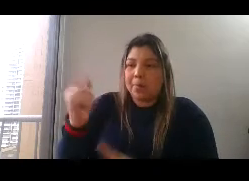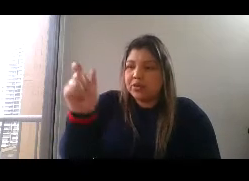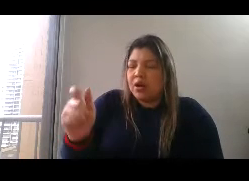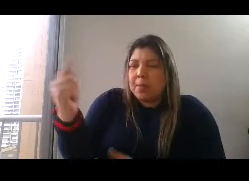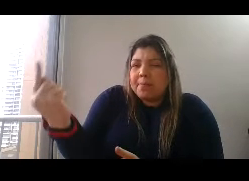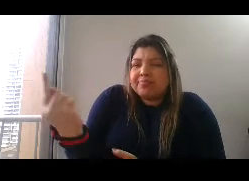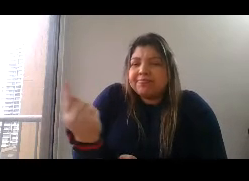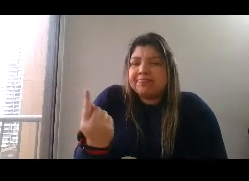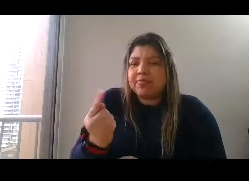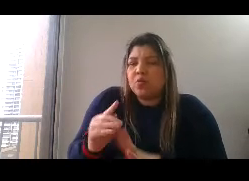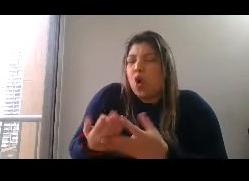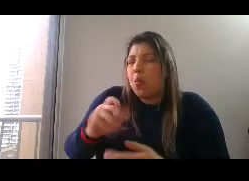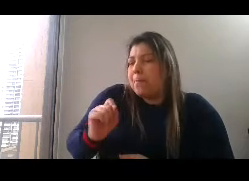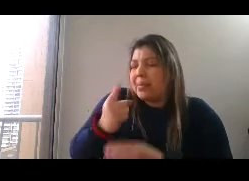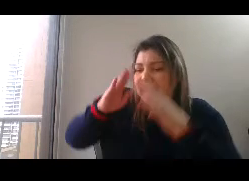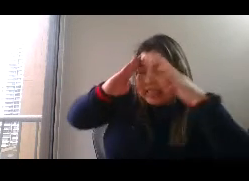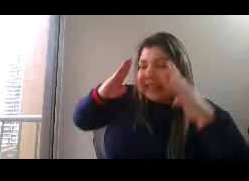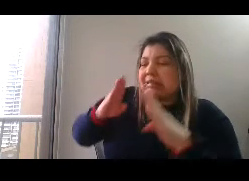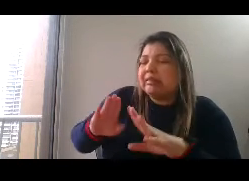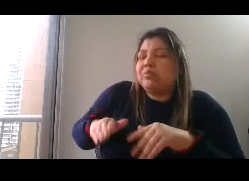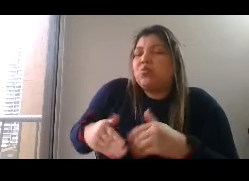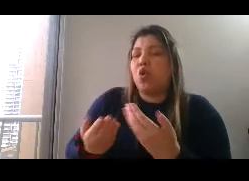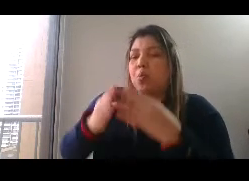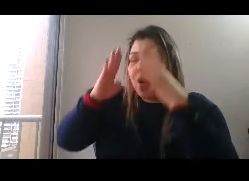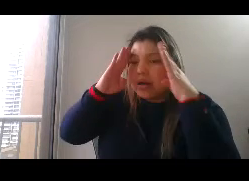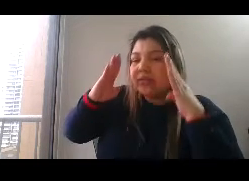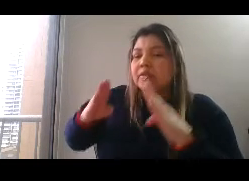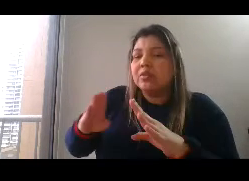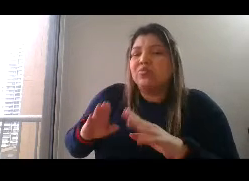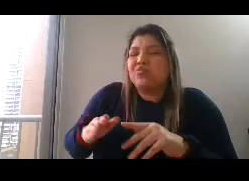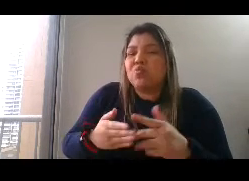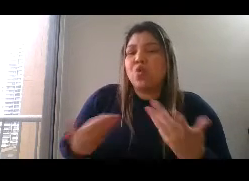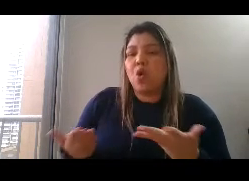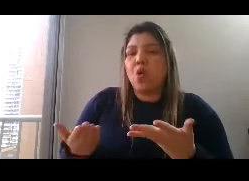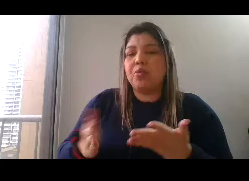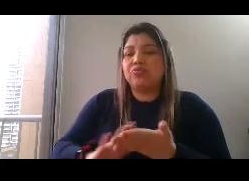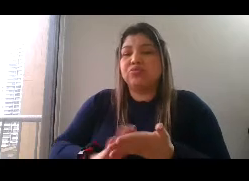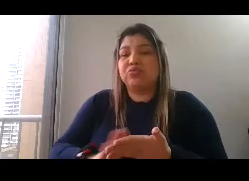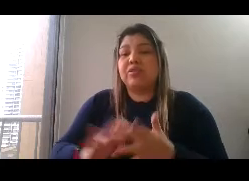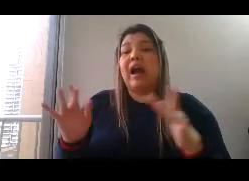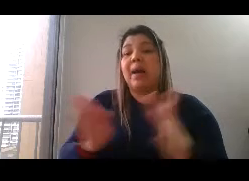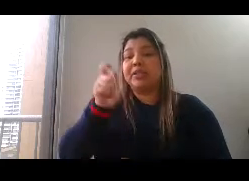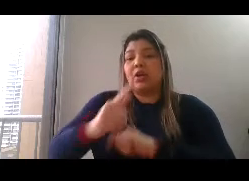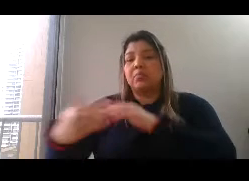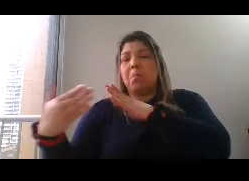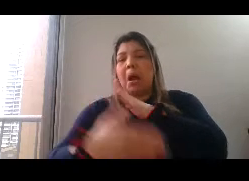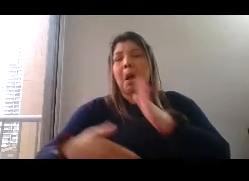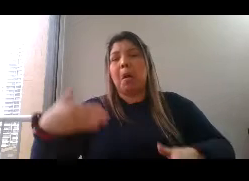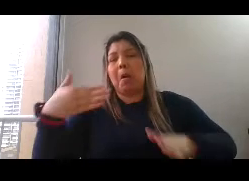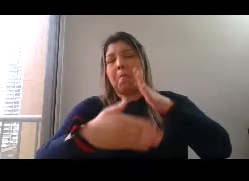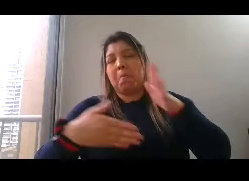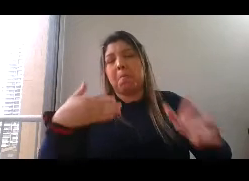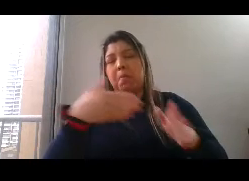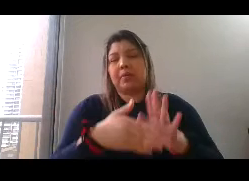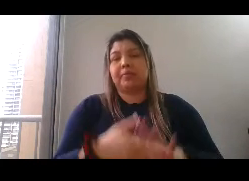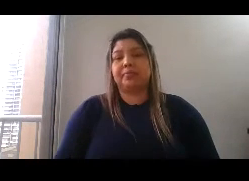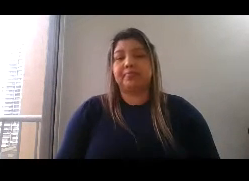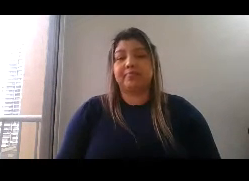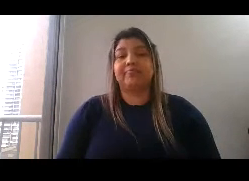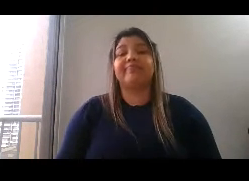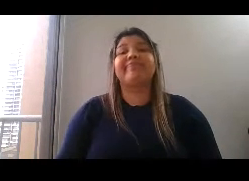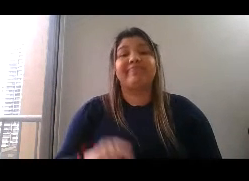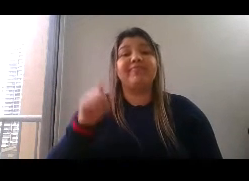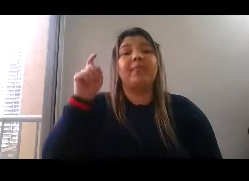clasificación, cómo va a ser la atención de los pacientes que demanden servicio. deben tener activados efectivamente esos